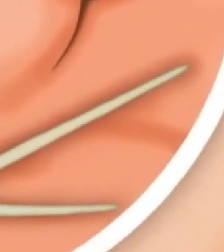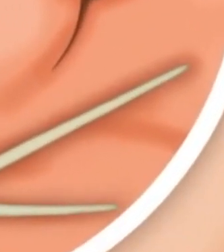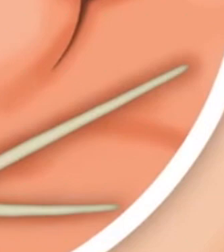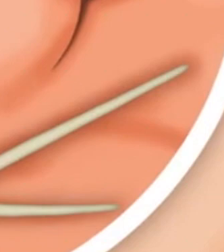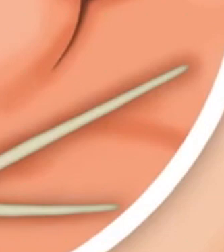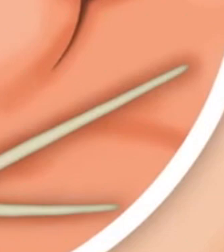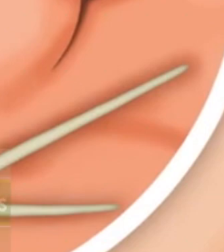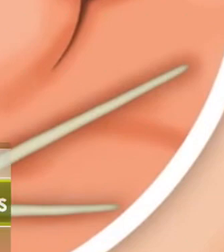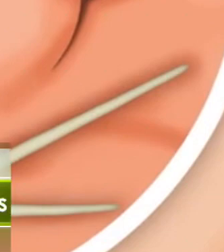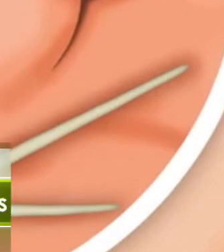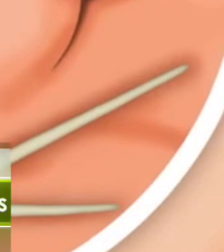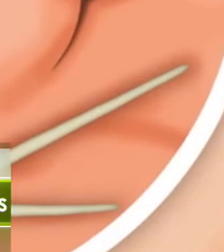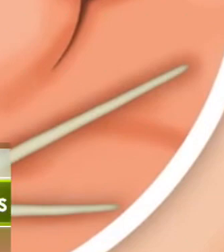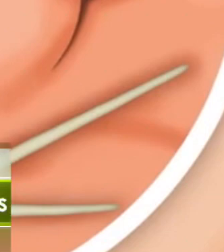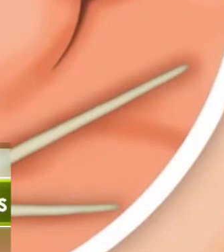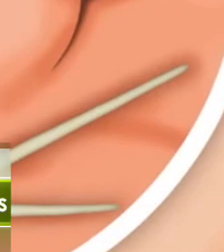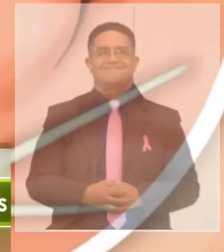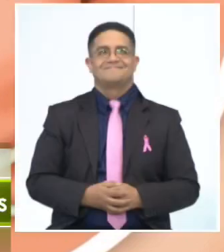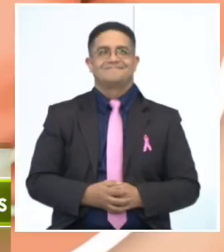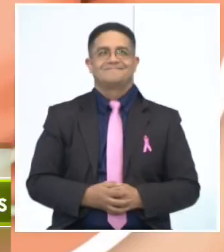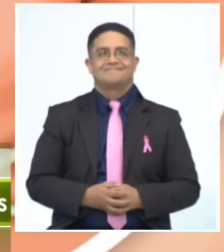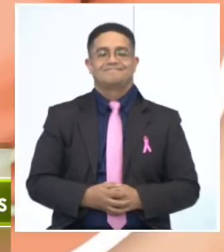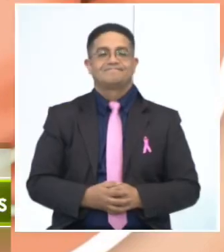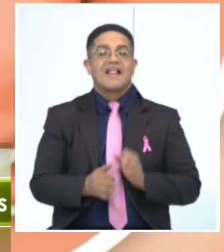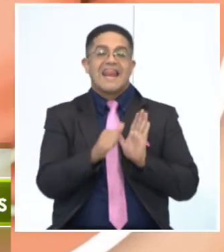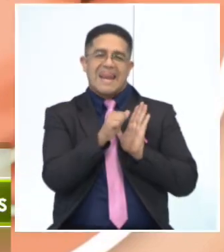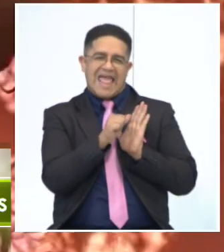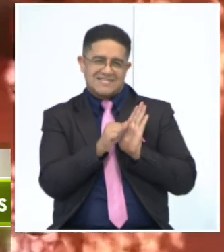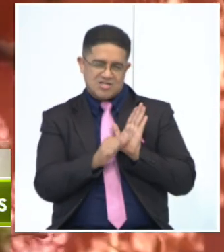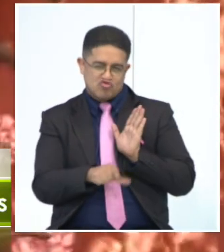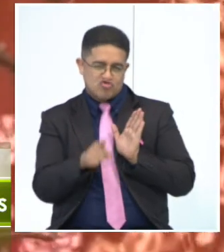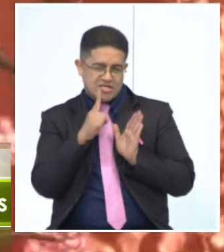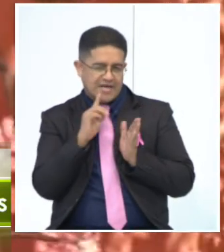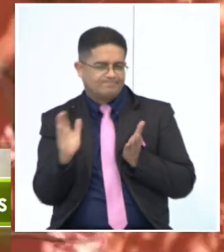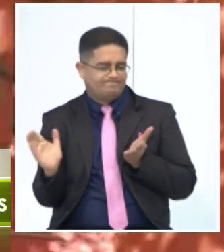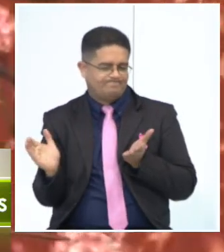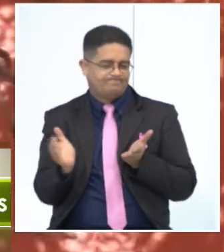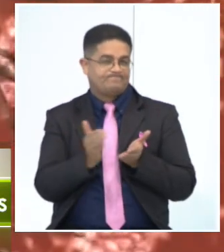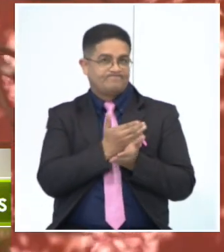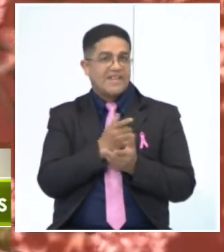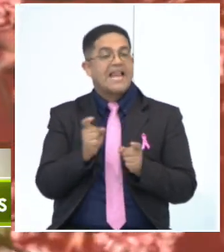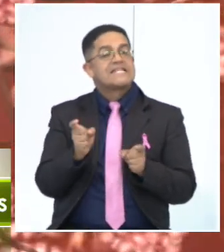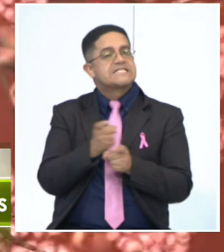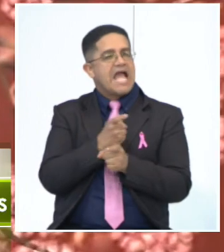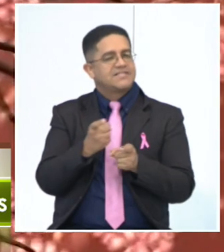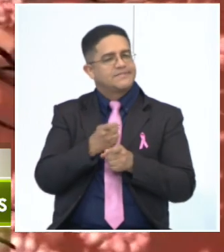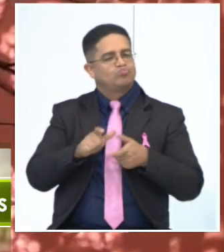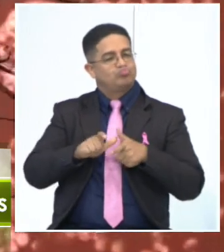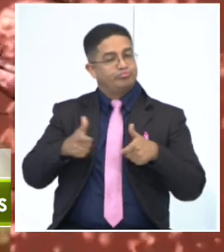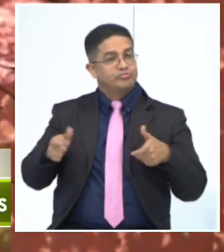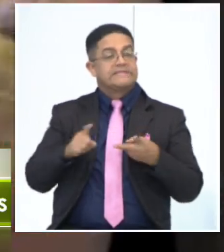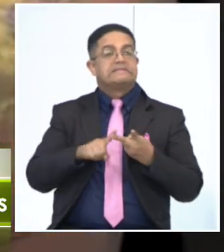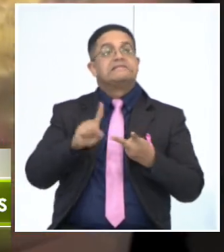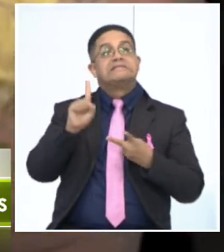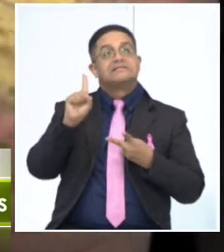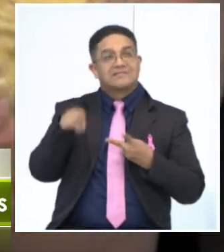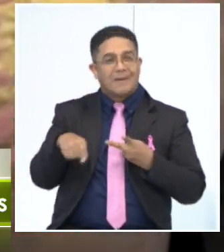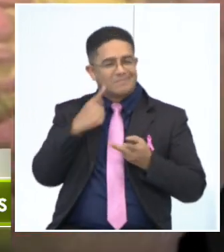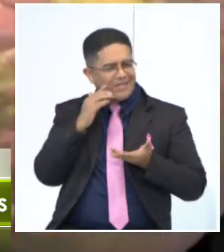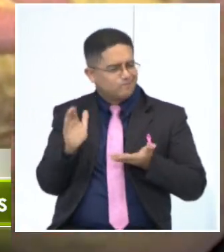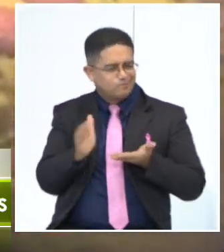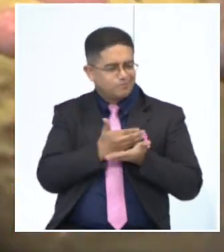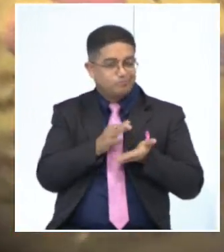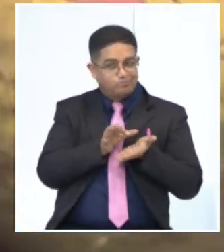y detiene su propagación a otras partes del cuerpo. A su vez, proporciona muestras de tejido que permiten